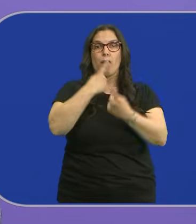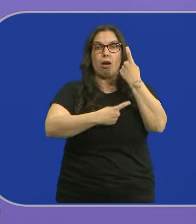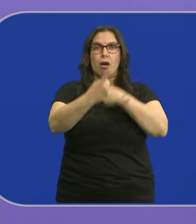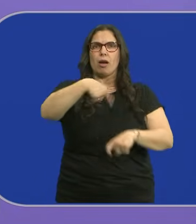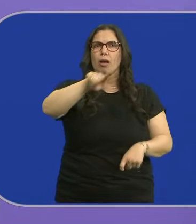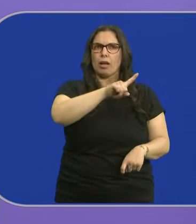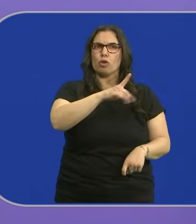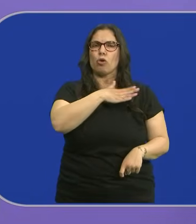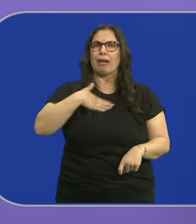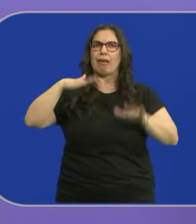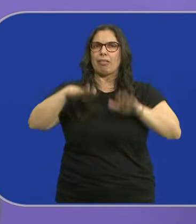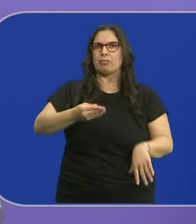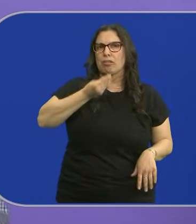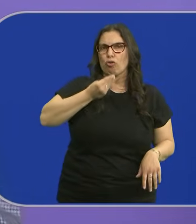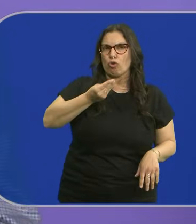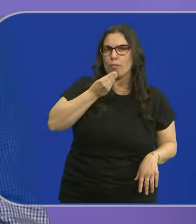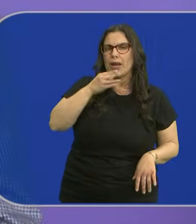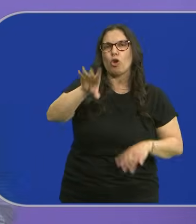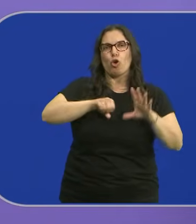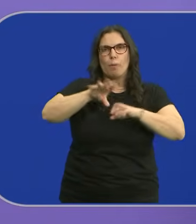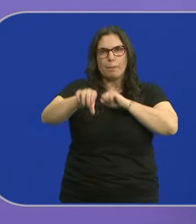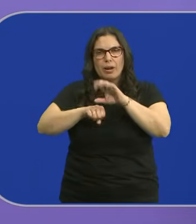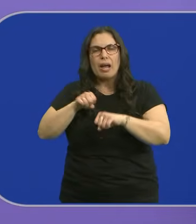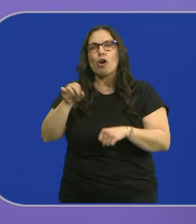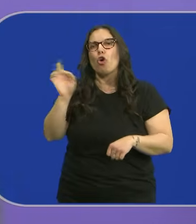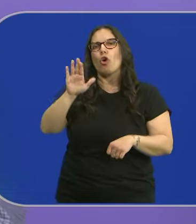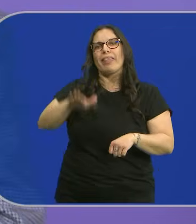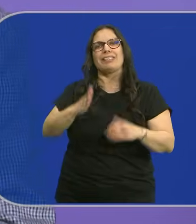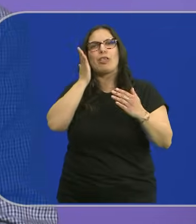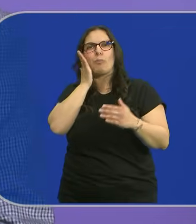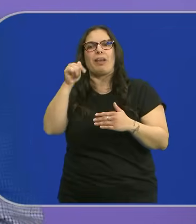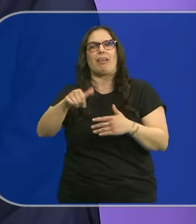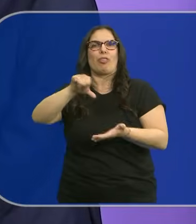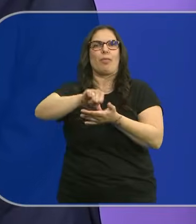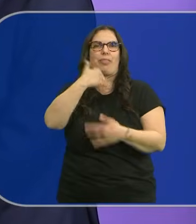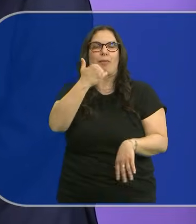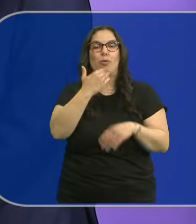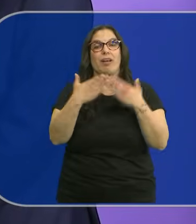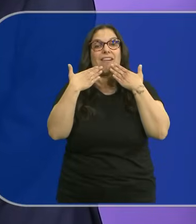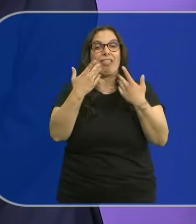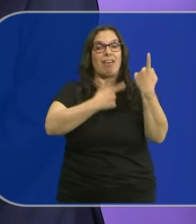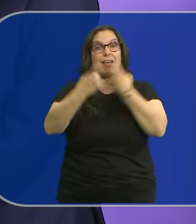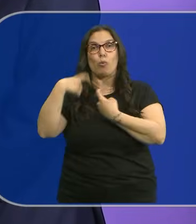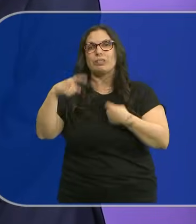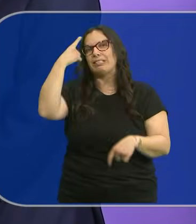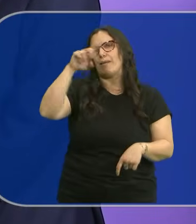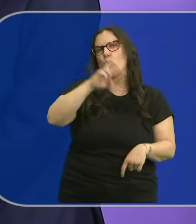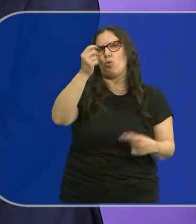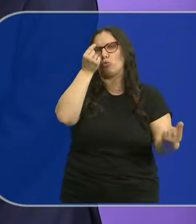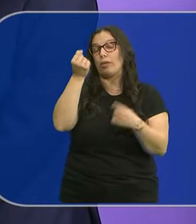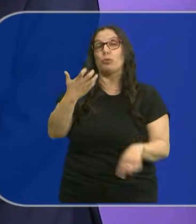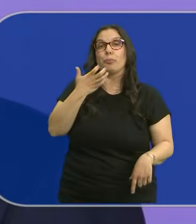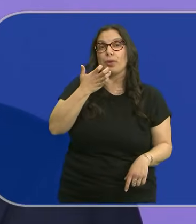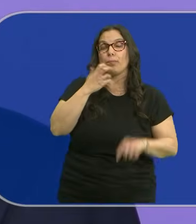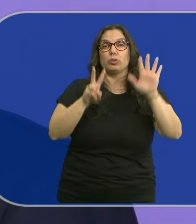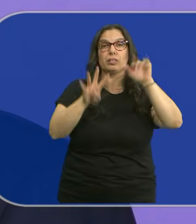tenían previsto comer, hacer compras o pernoctar en Zamora. Y a través de las encuestas conocemos otros datos, como